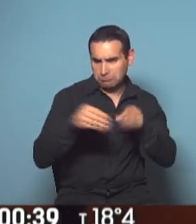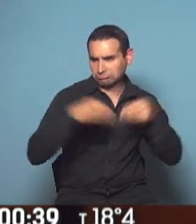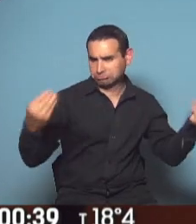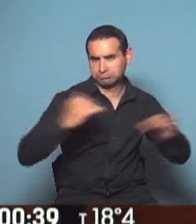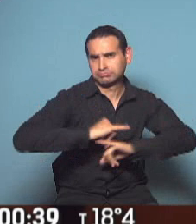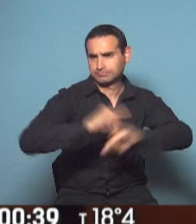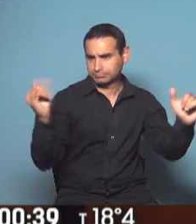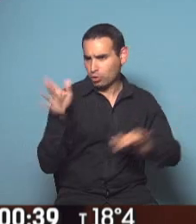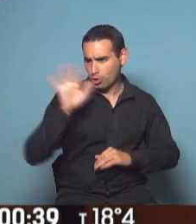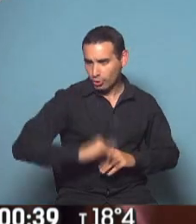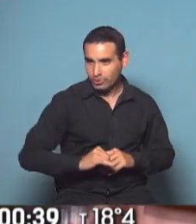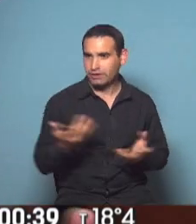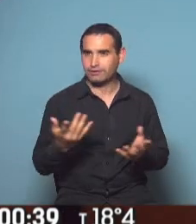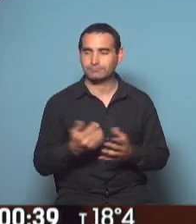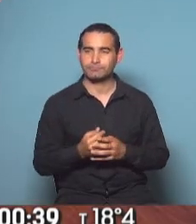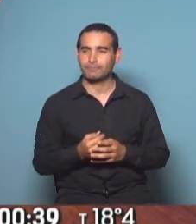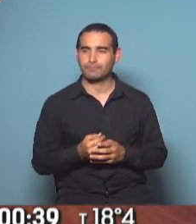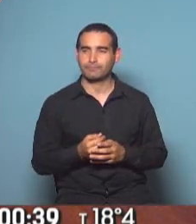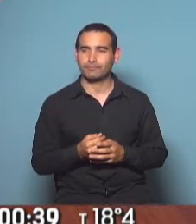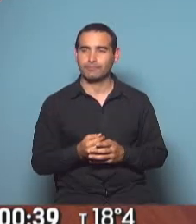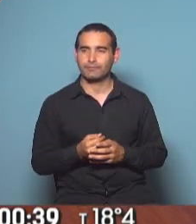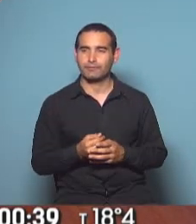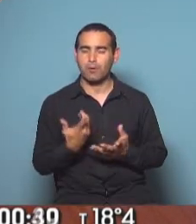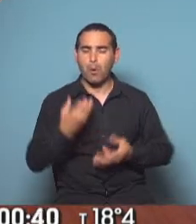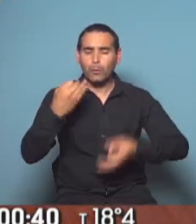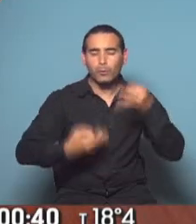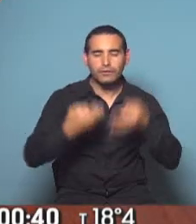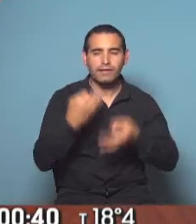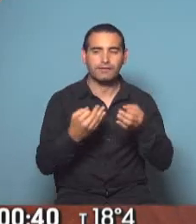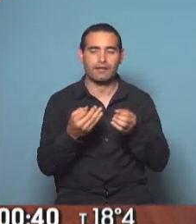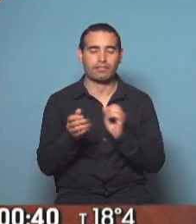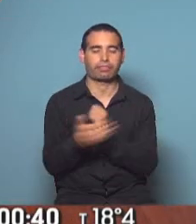todos los días, la inteligencia, el submundo de la justicia,